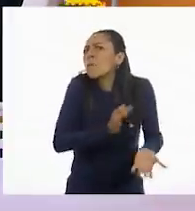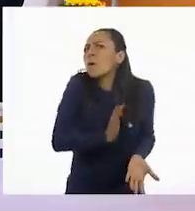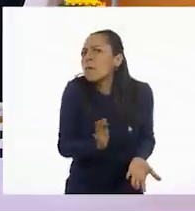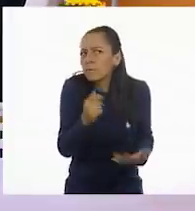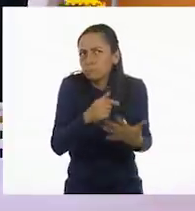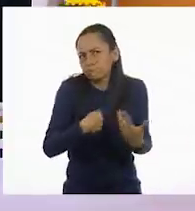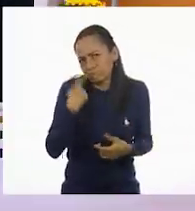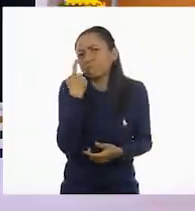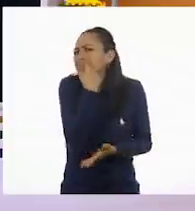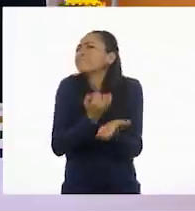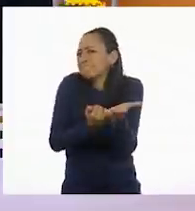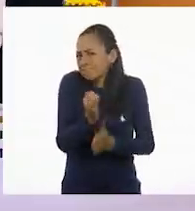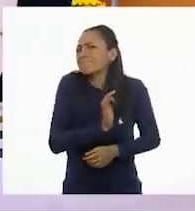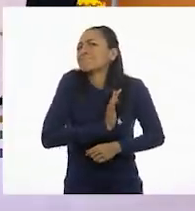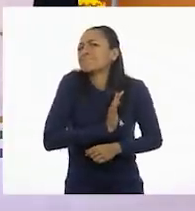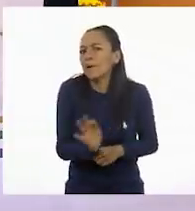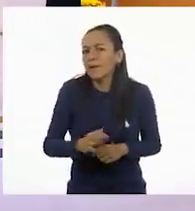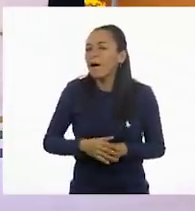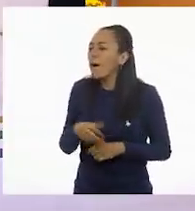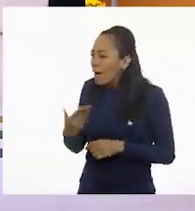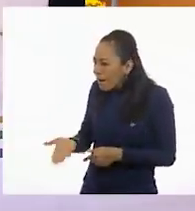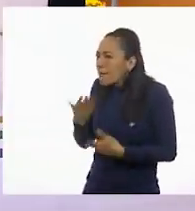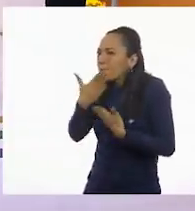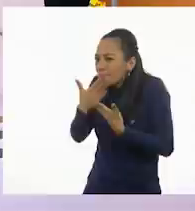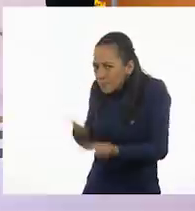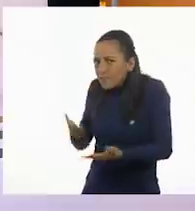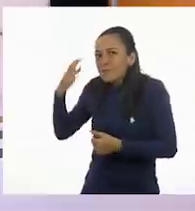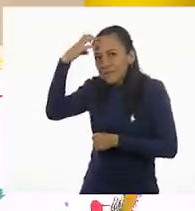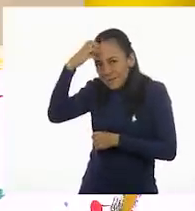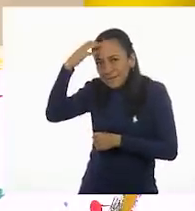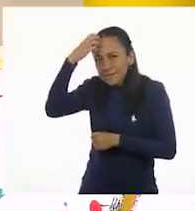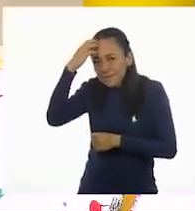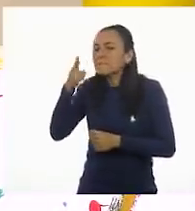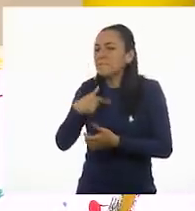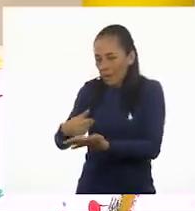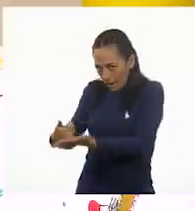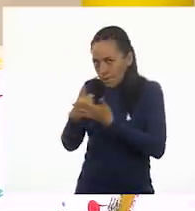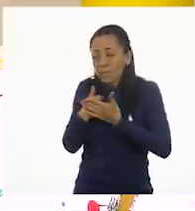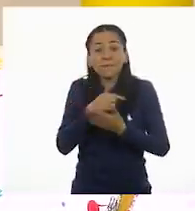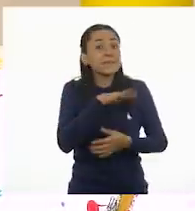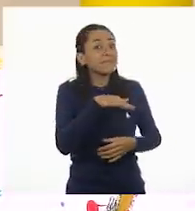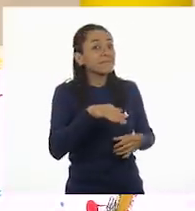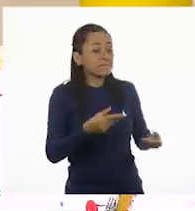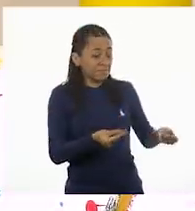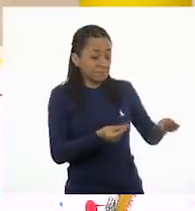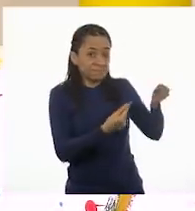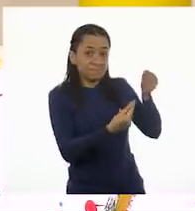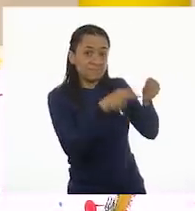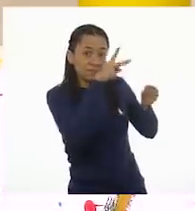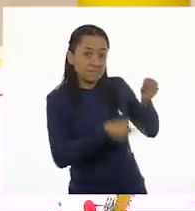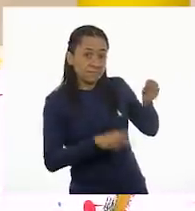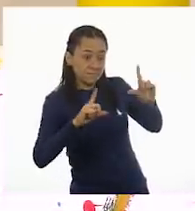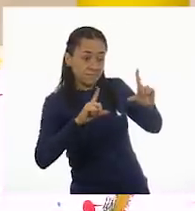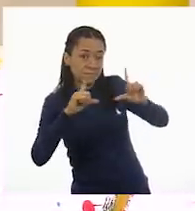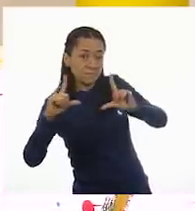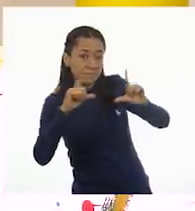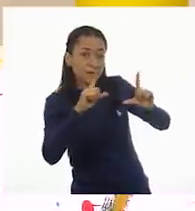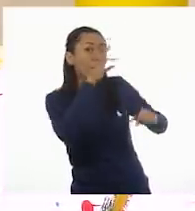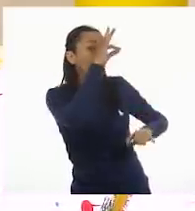la última parte. La última pieza de nuestro rompecabezas. Y entonces...